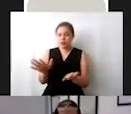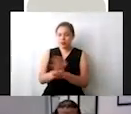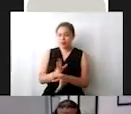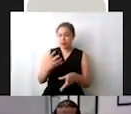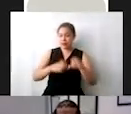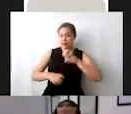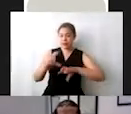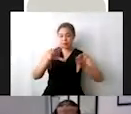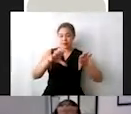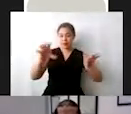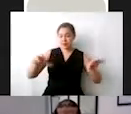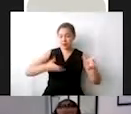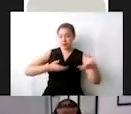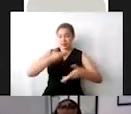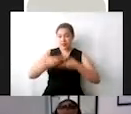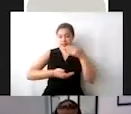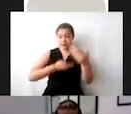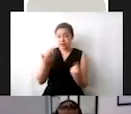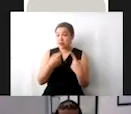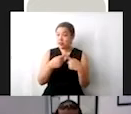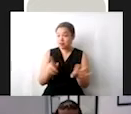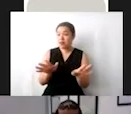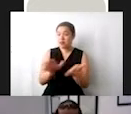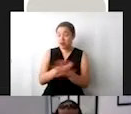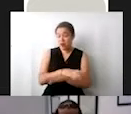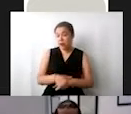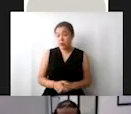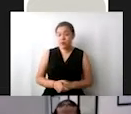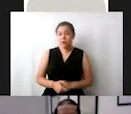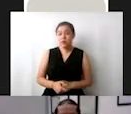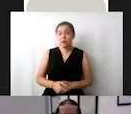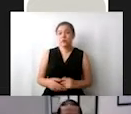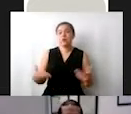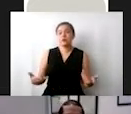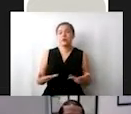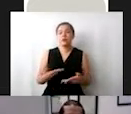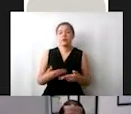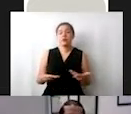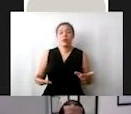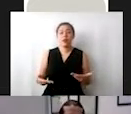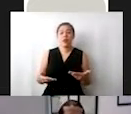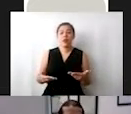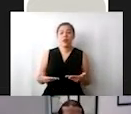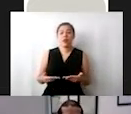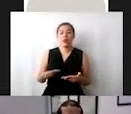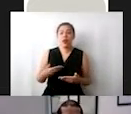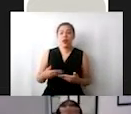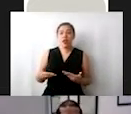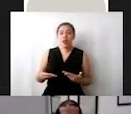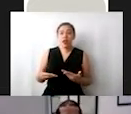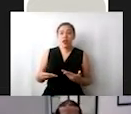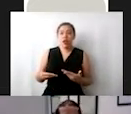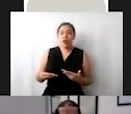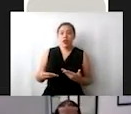de prestación de servicios, porque aunque en los medios y aunque en